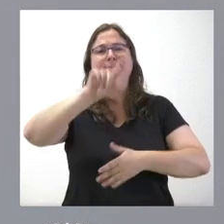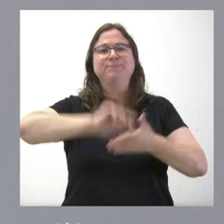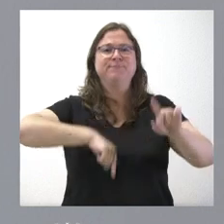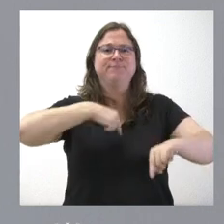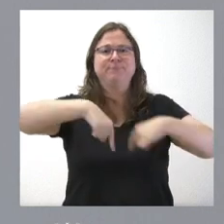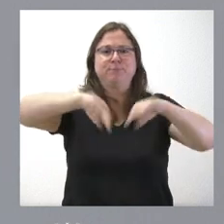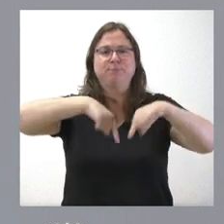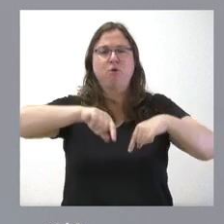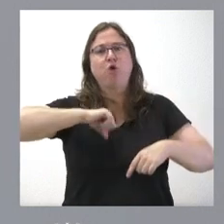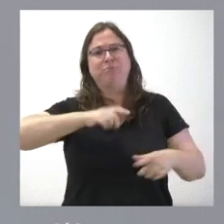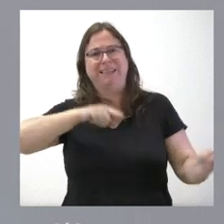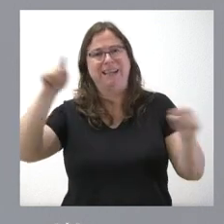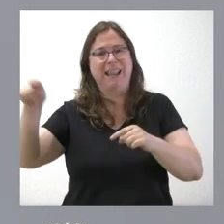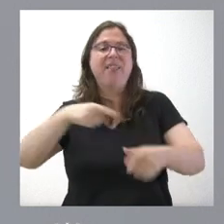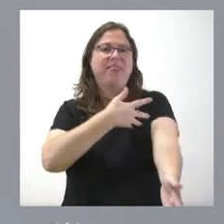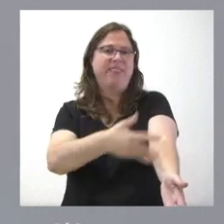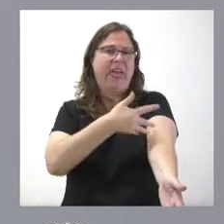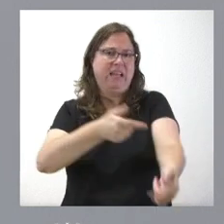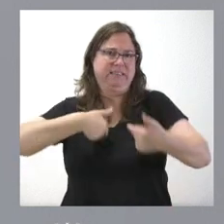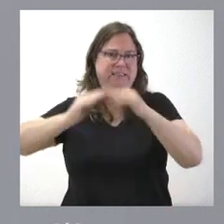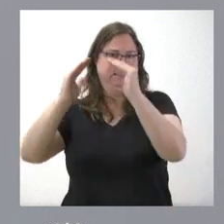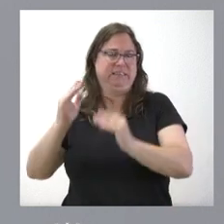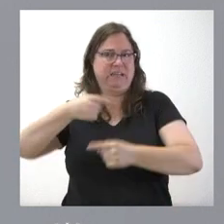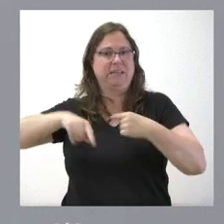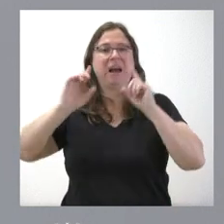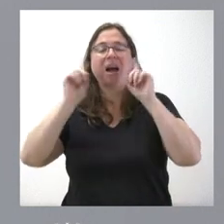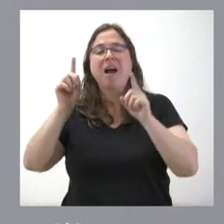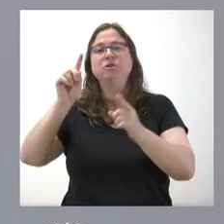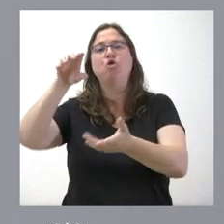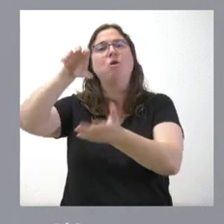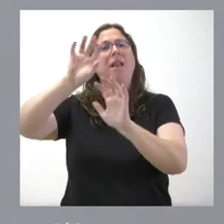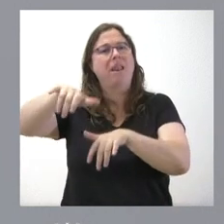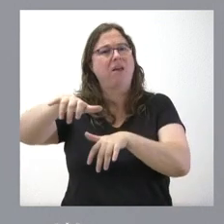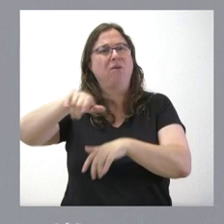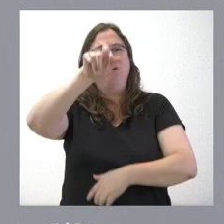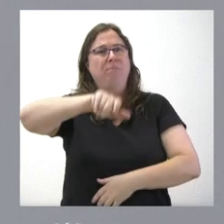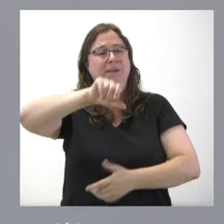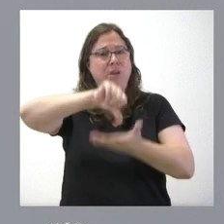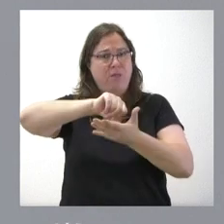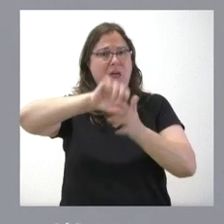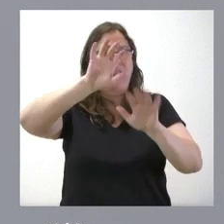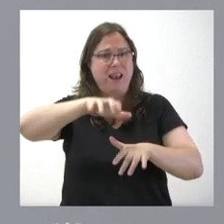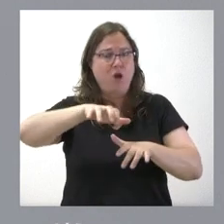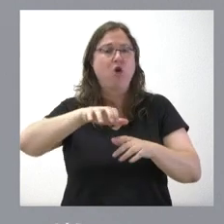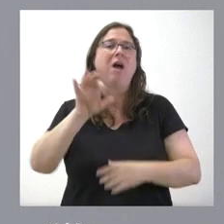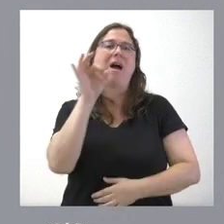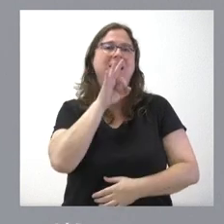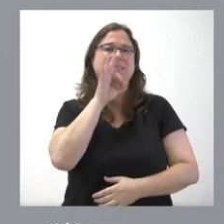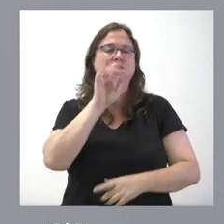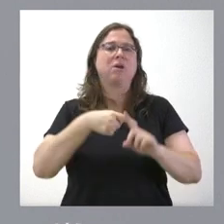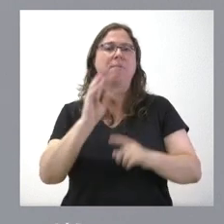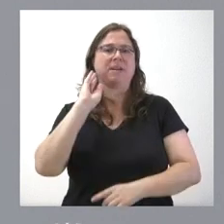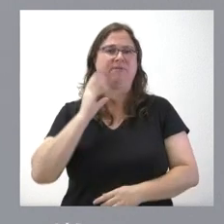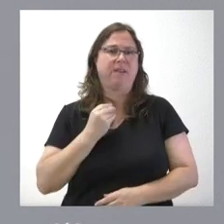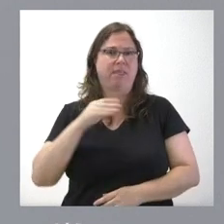extrahospitalaria para los pacientes de la provincia de León estamos hablando de los pacientes de León capital astorga y el